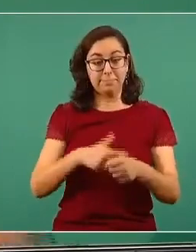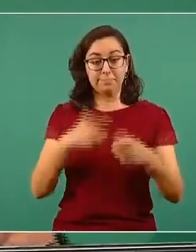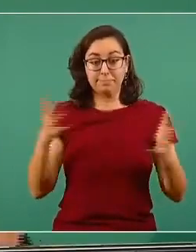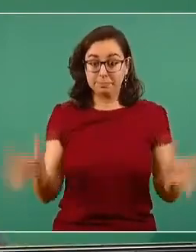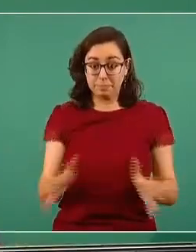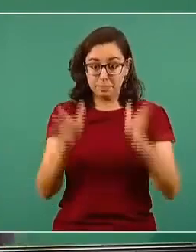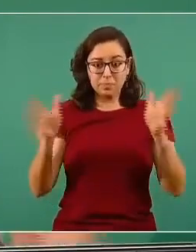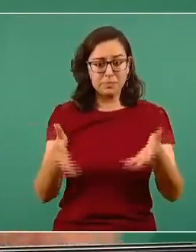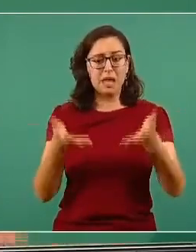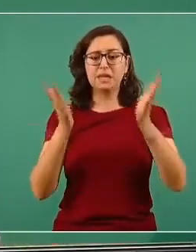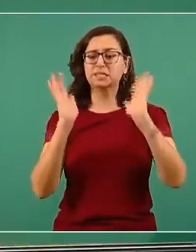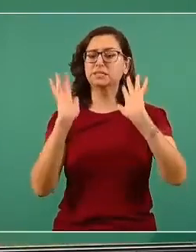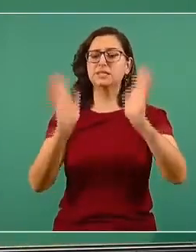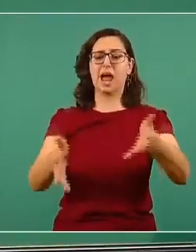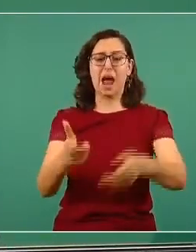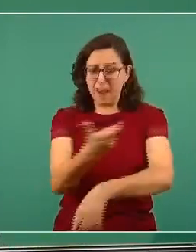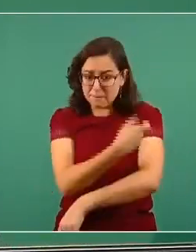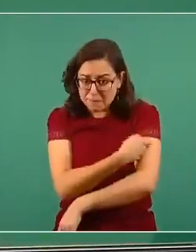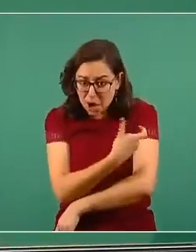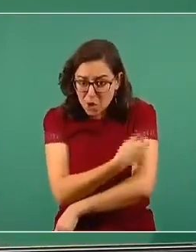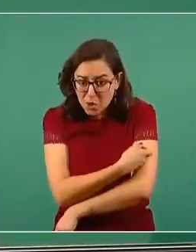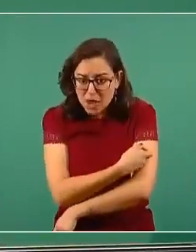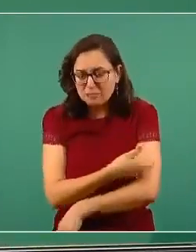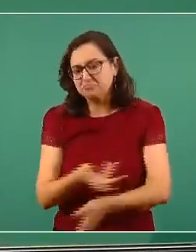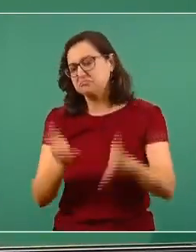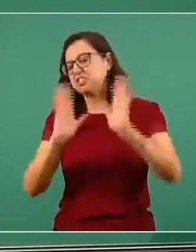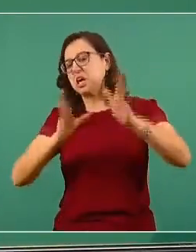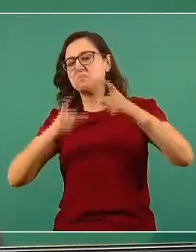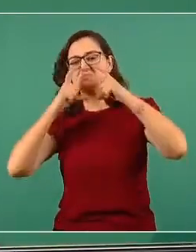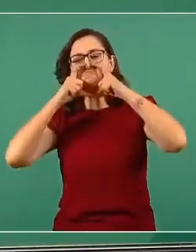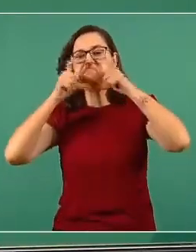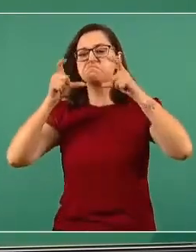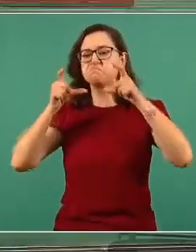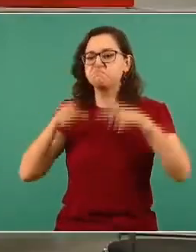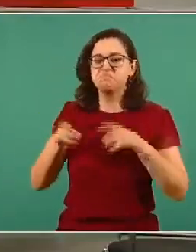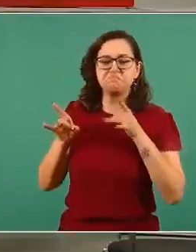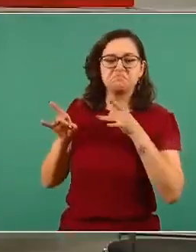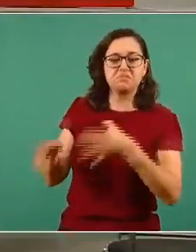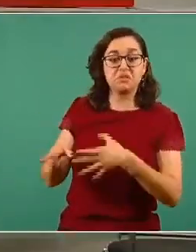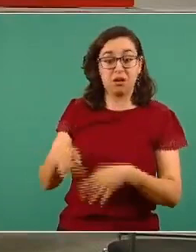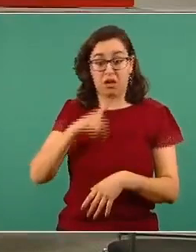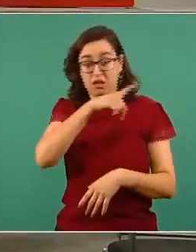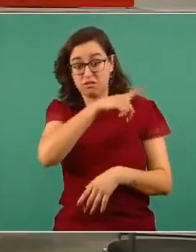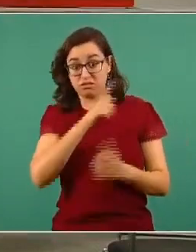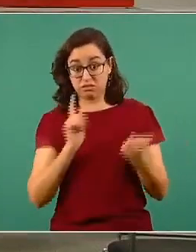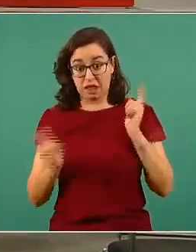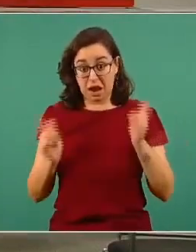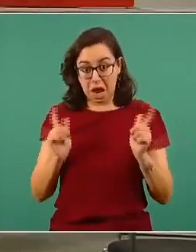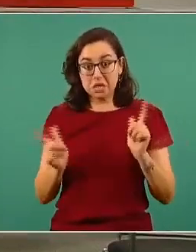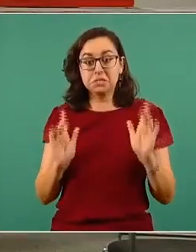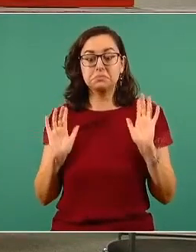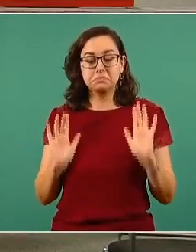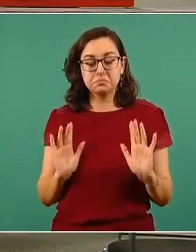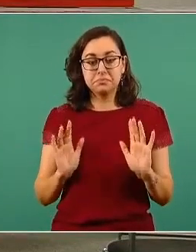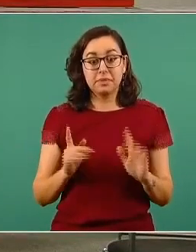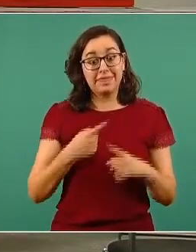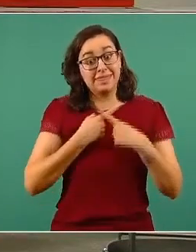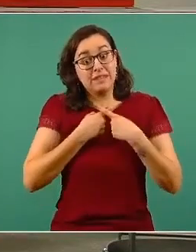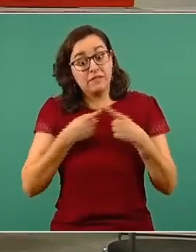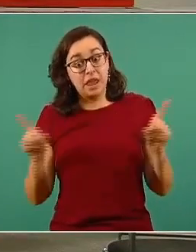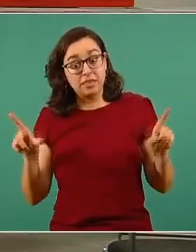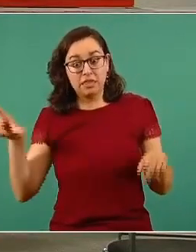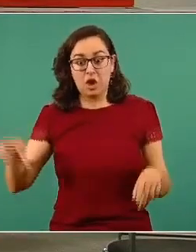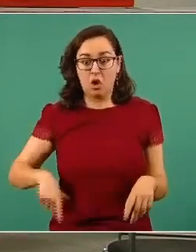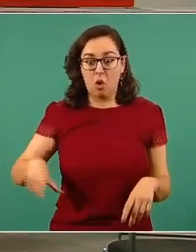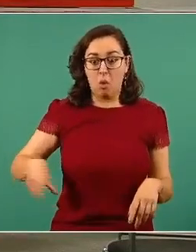para ya no utilizar el cubrebocas, Texas por ejemplo. Y en cambio el gobierno federal de Estados